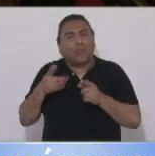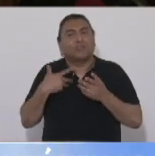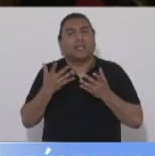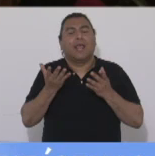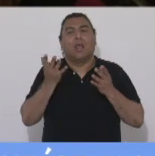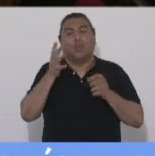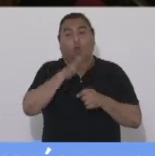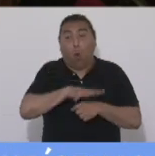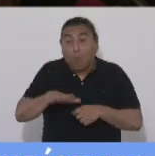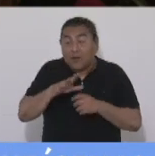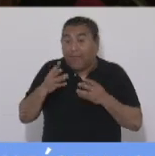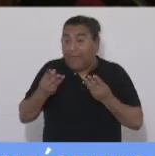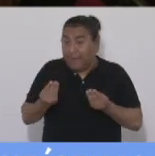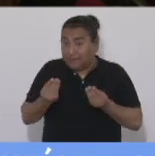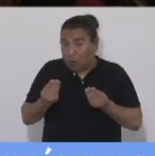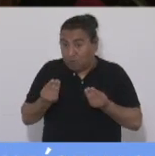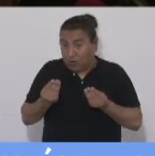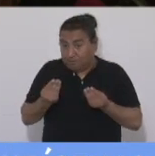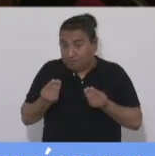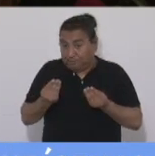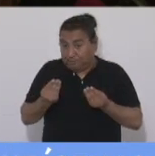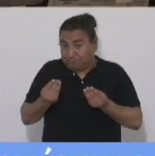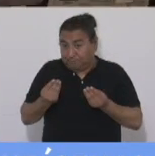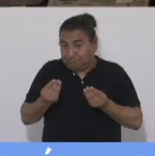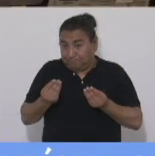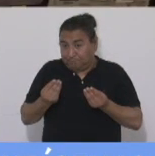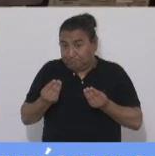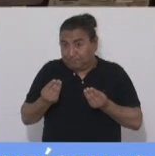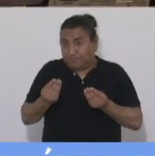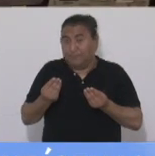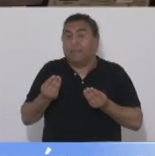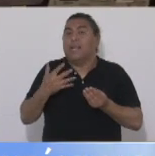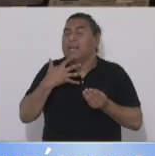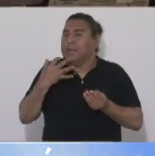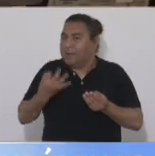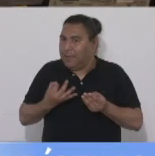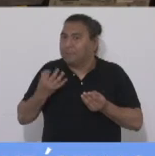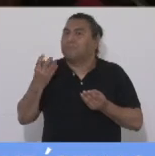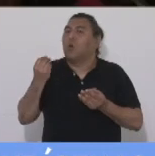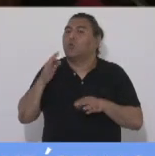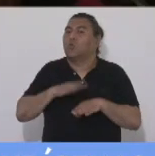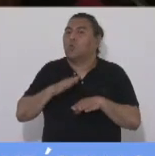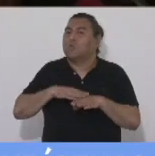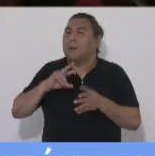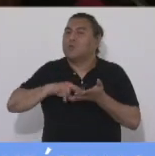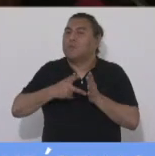comunidades que están justamente atravesados fundamentalmente por el problema de la tierra.